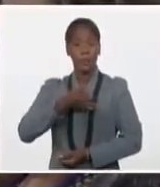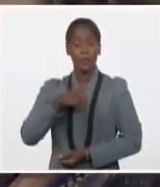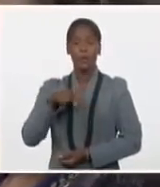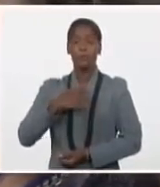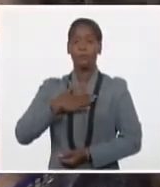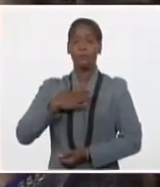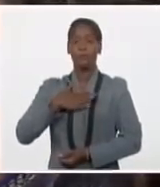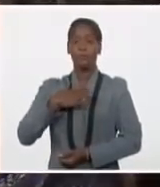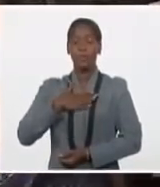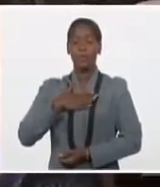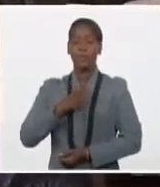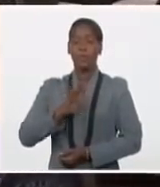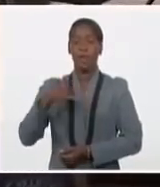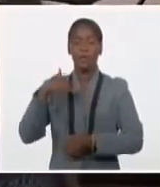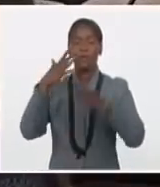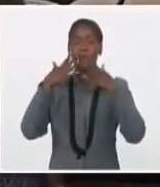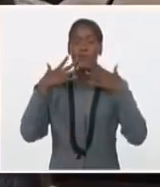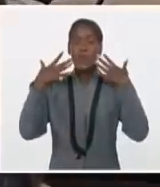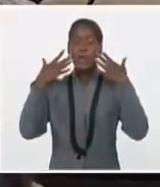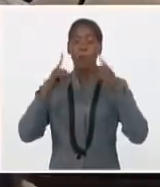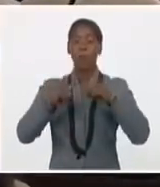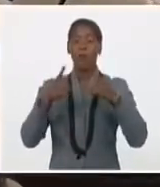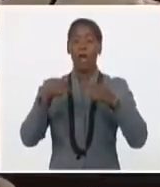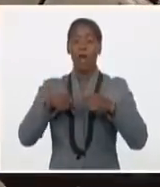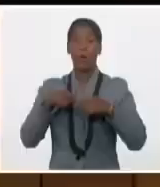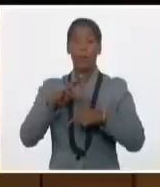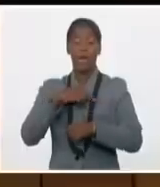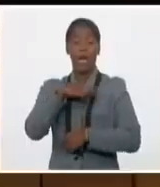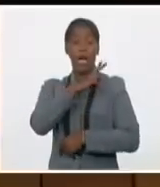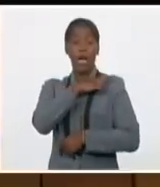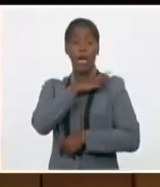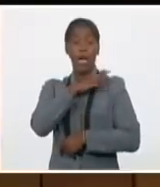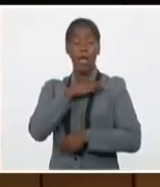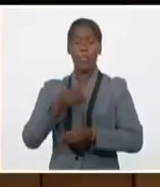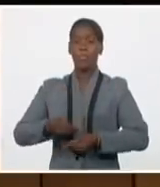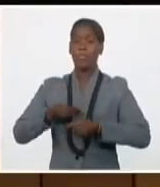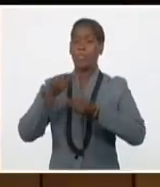de entregar la dirección del país a un grupo de dirigentes